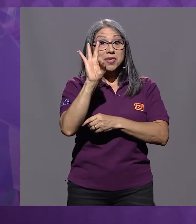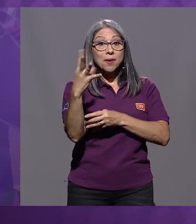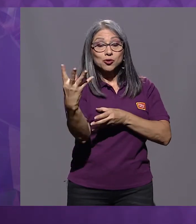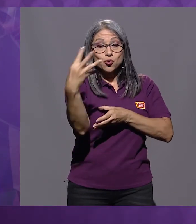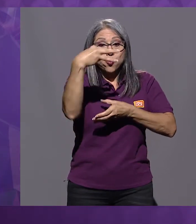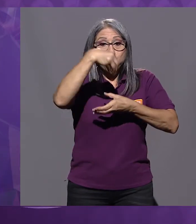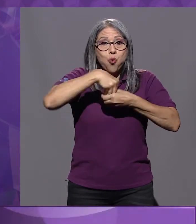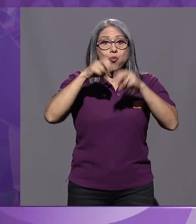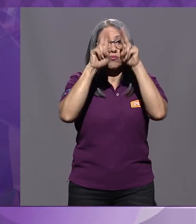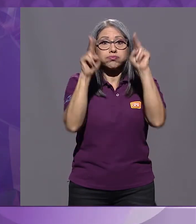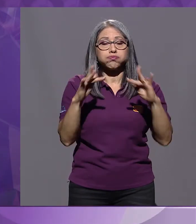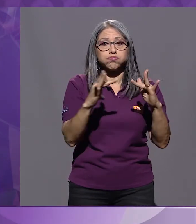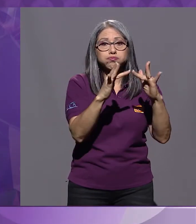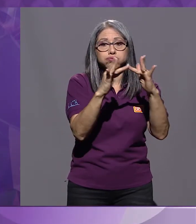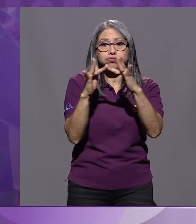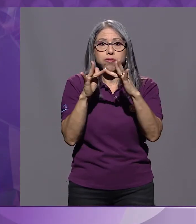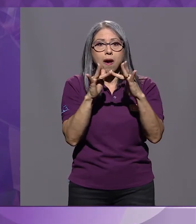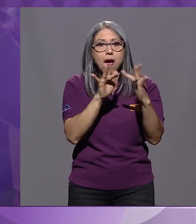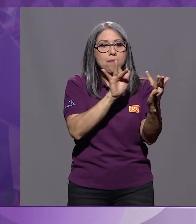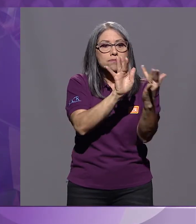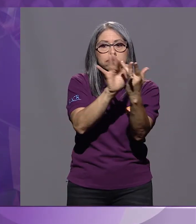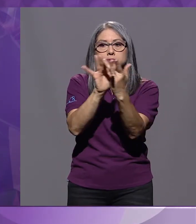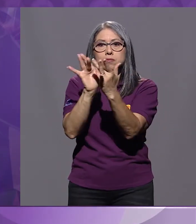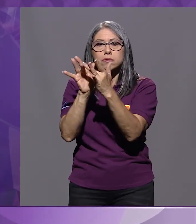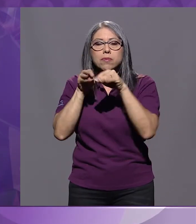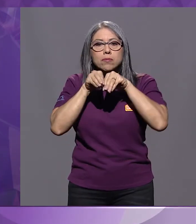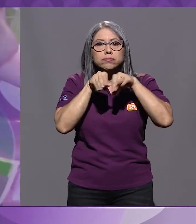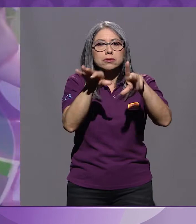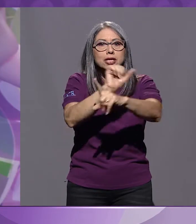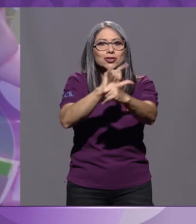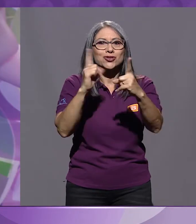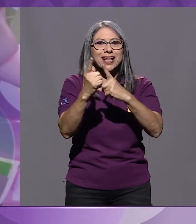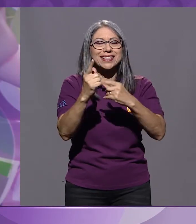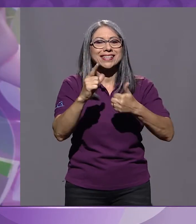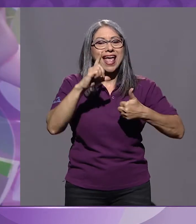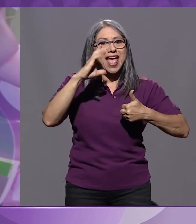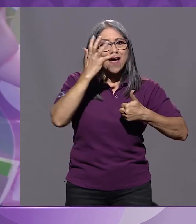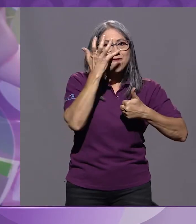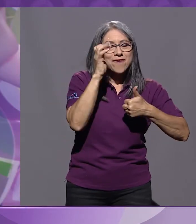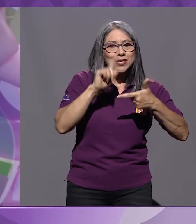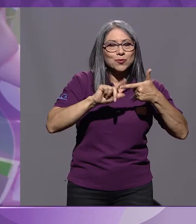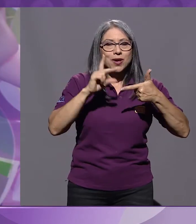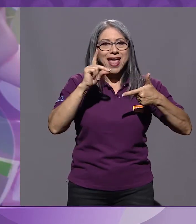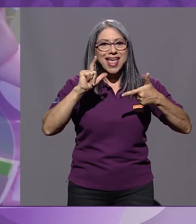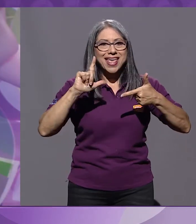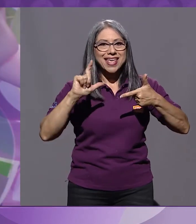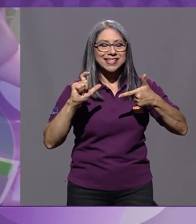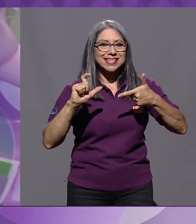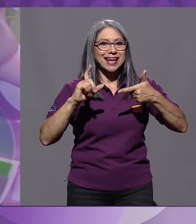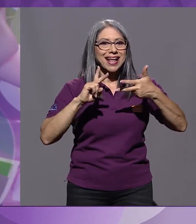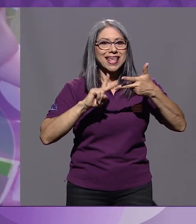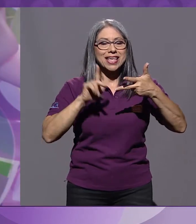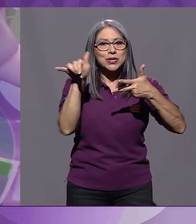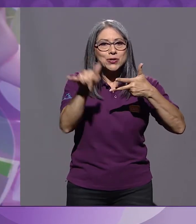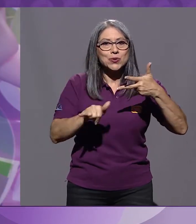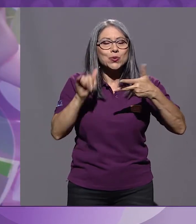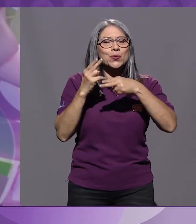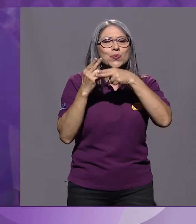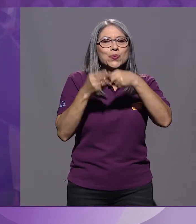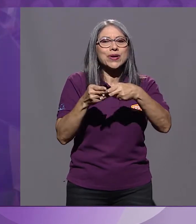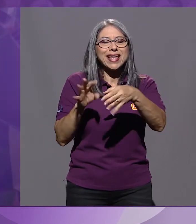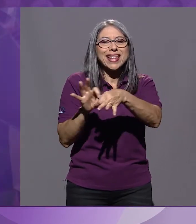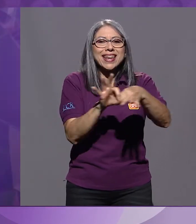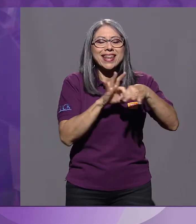nuestra comunidad virtual siguiendo nuestros espacios en las redes sociales. Nos encuentra en Facebook, Instagram y YouTube como Nexos Canal